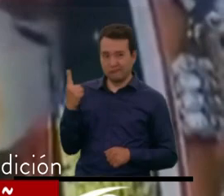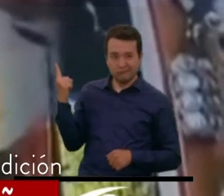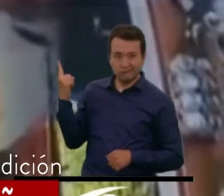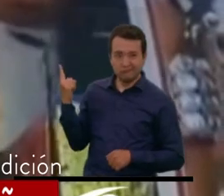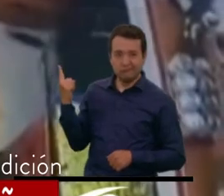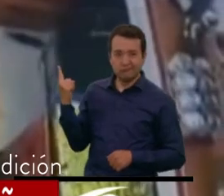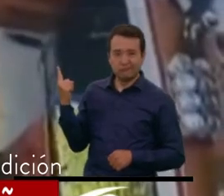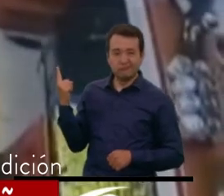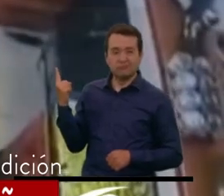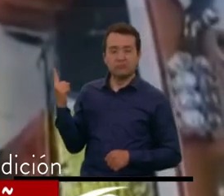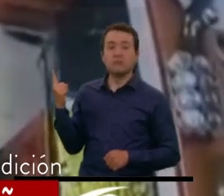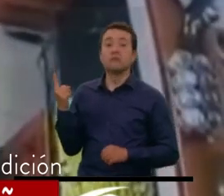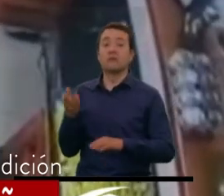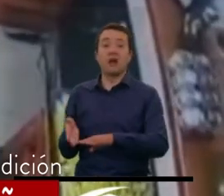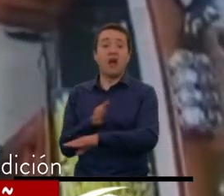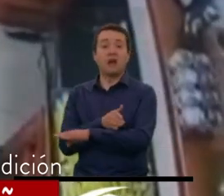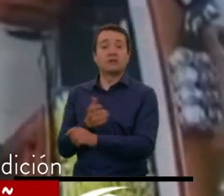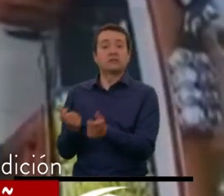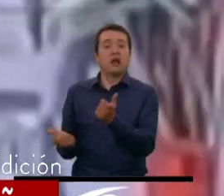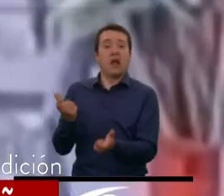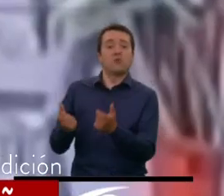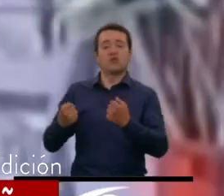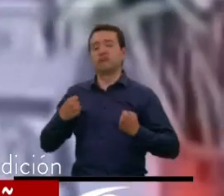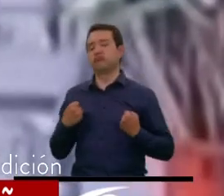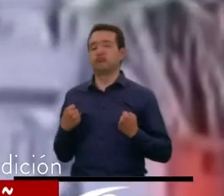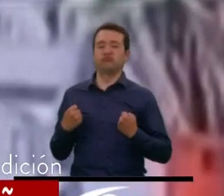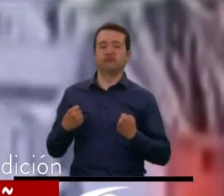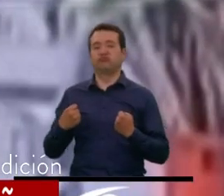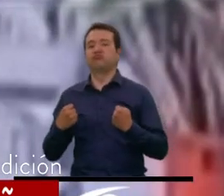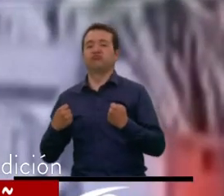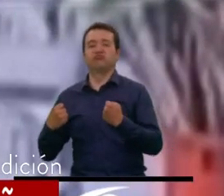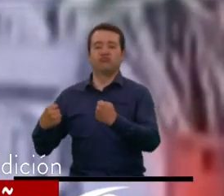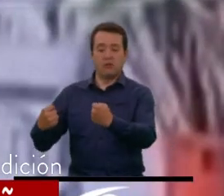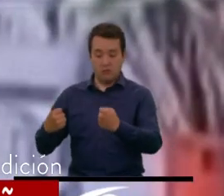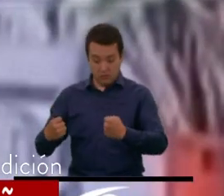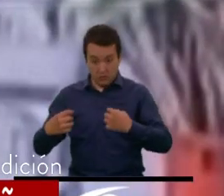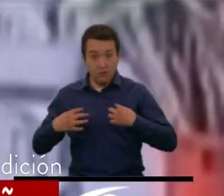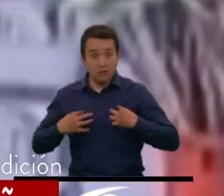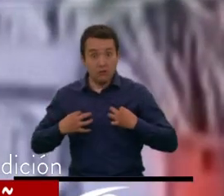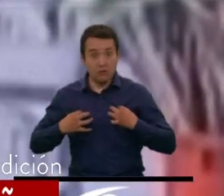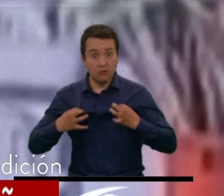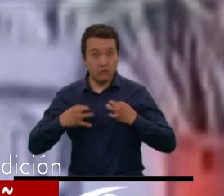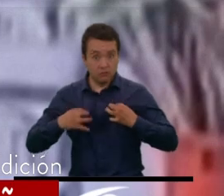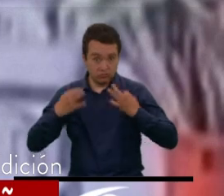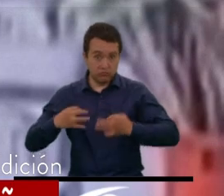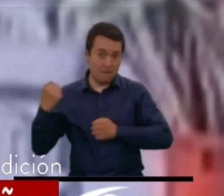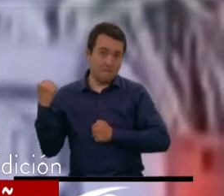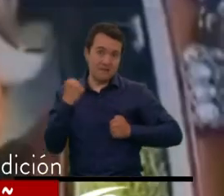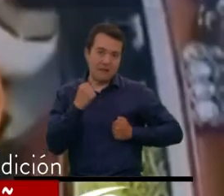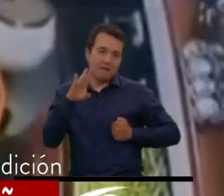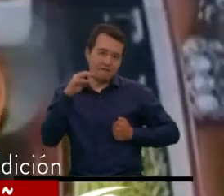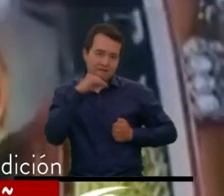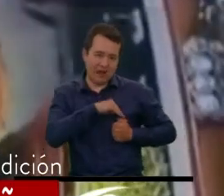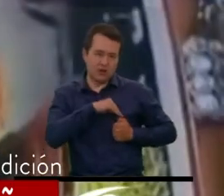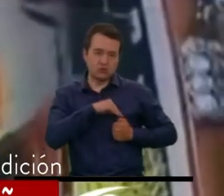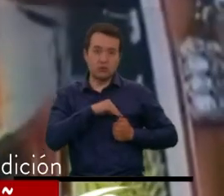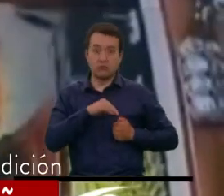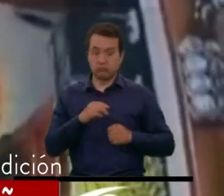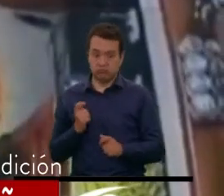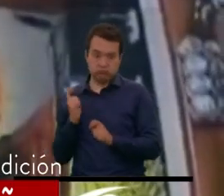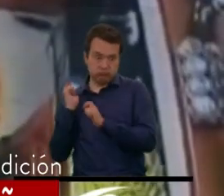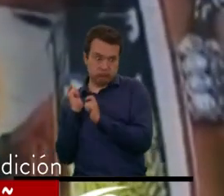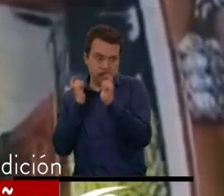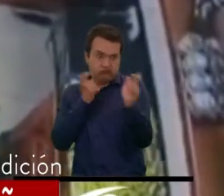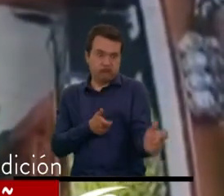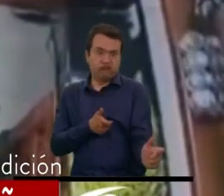movilizaban en una camioneta, vistiendo prendas de uso privativo de las fuerzas militares y portando armas de largo alcance